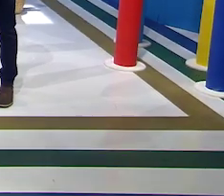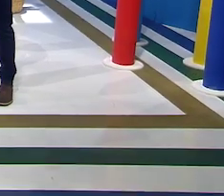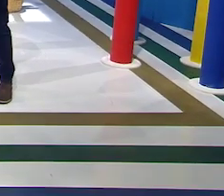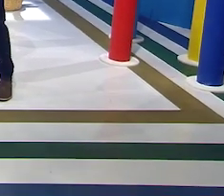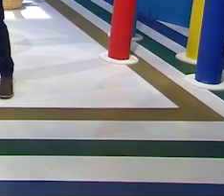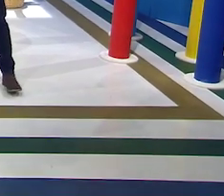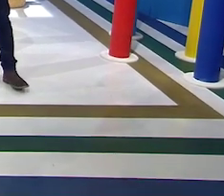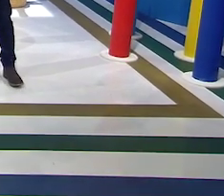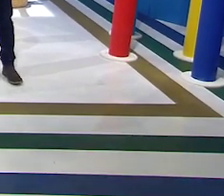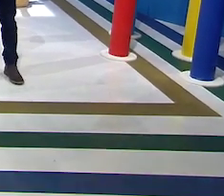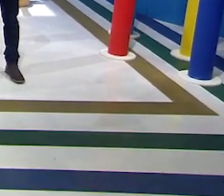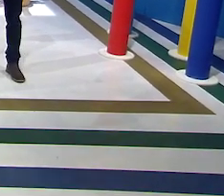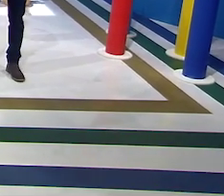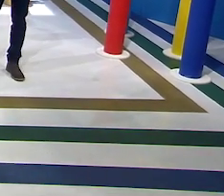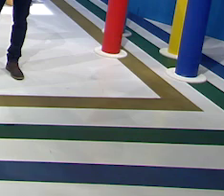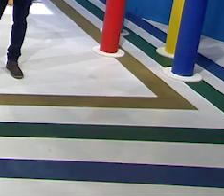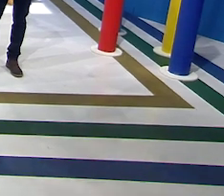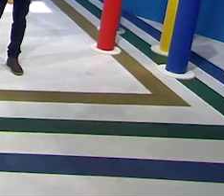Adiós.